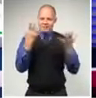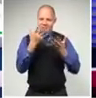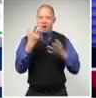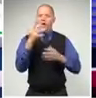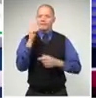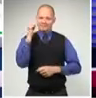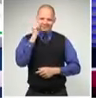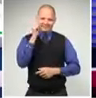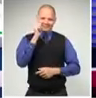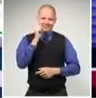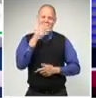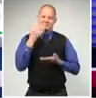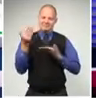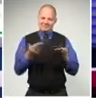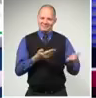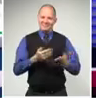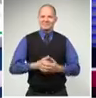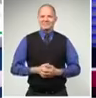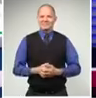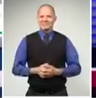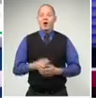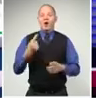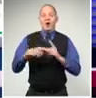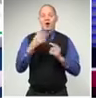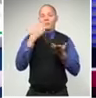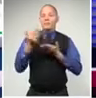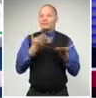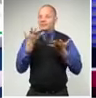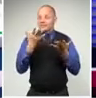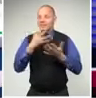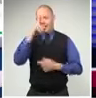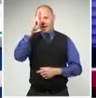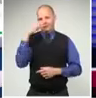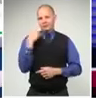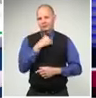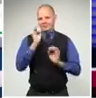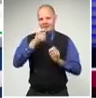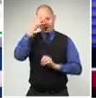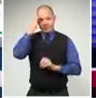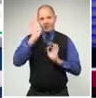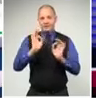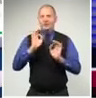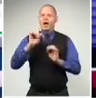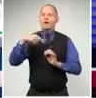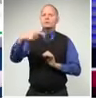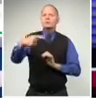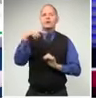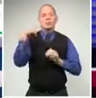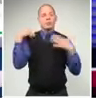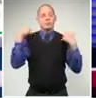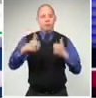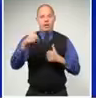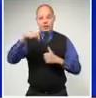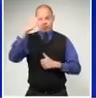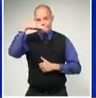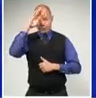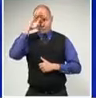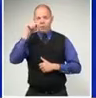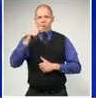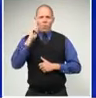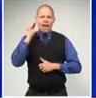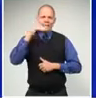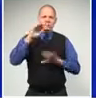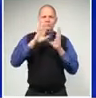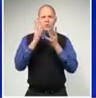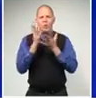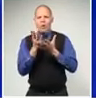como cada mañana, al doctor Francisco Durán García, director nacional de epidemiología del Ministerio de Salud Pública. Doctor, muy buenos